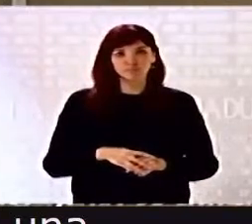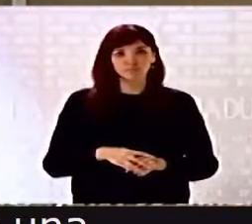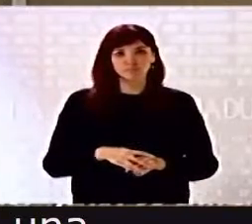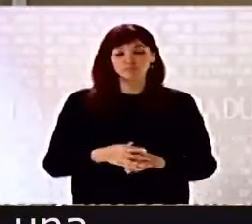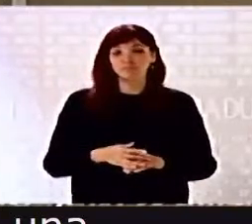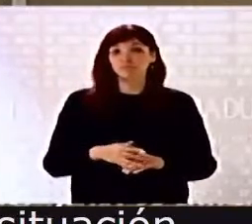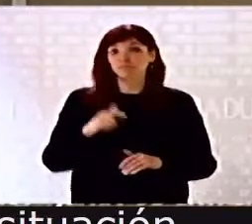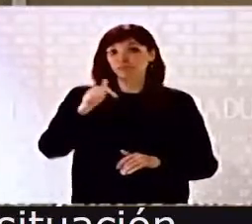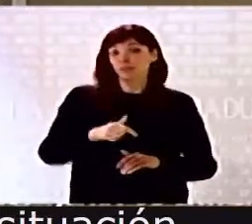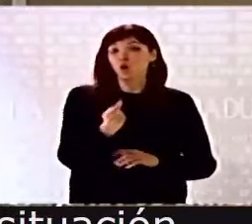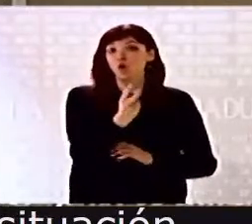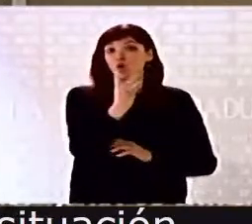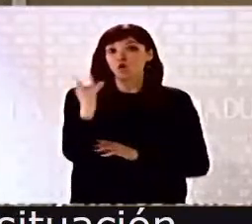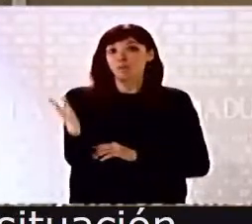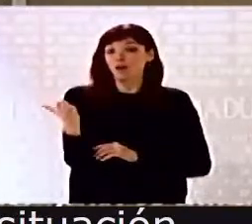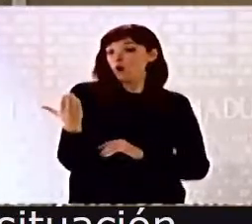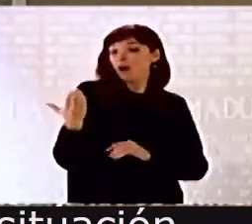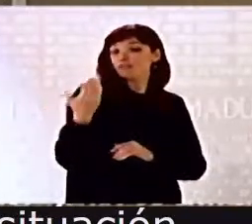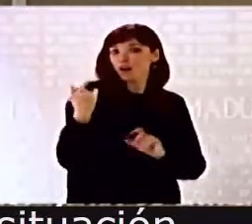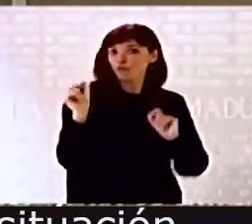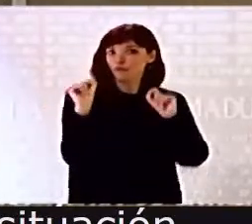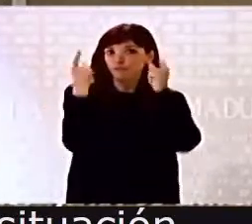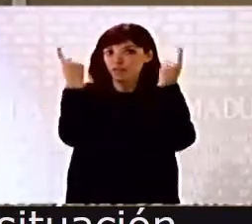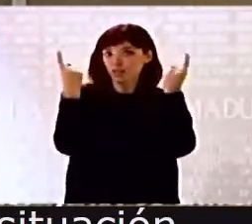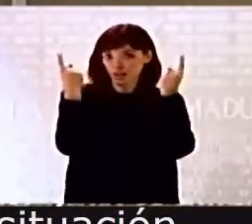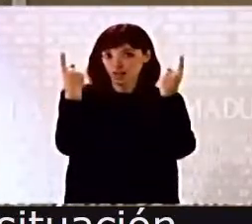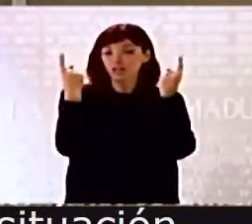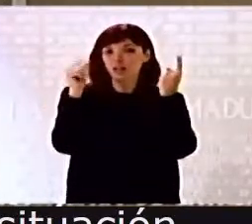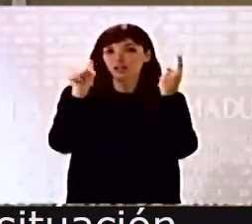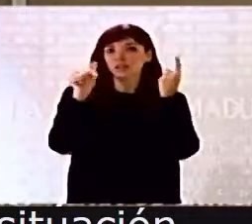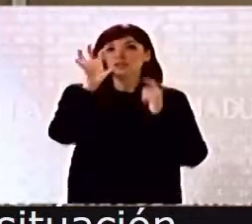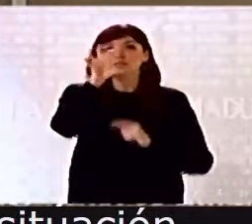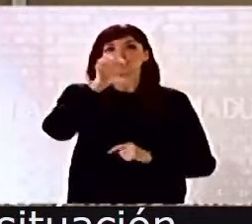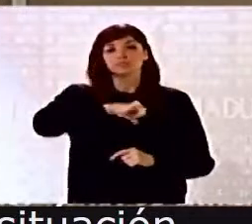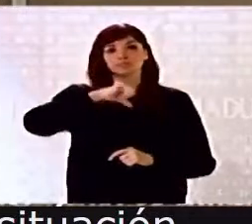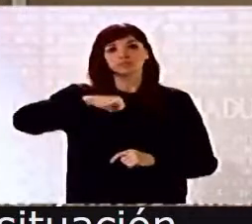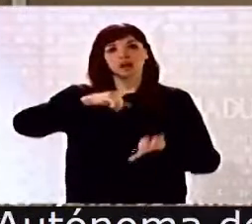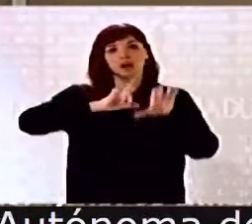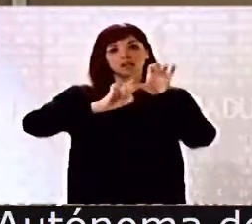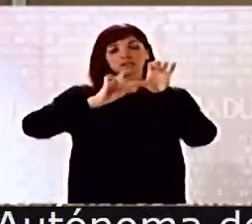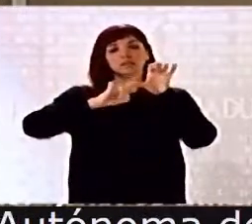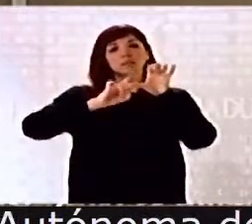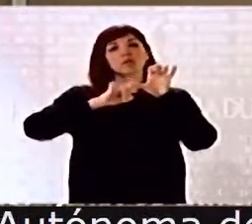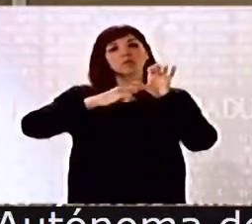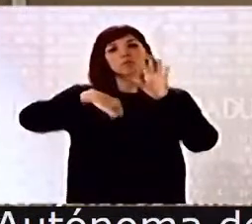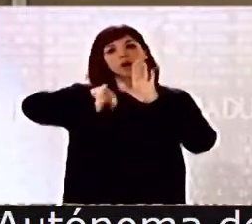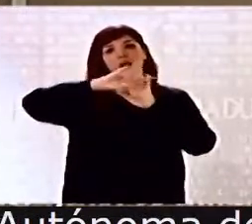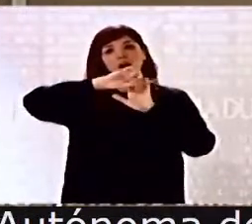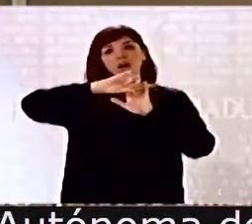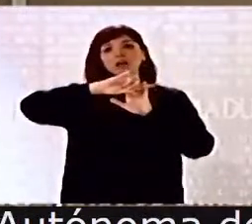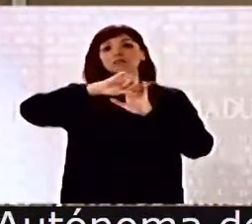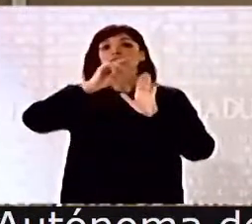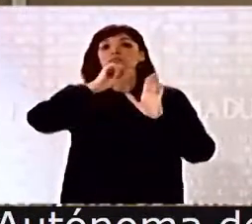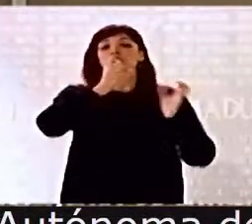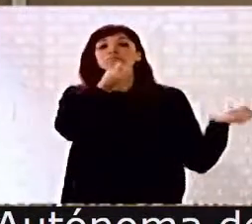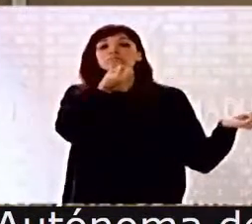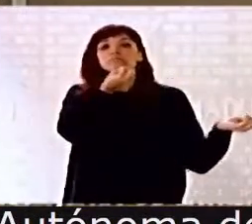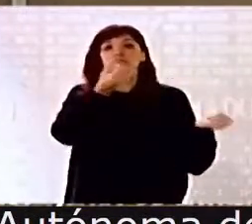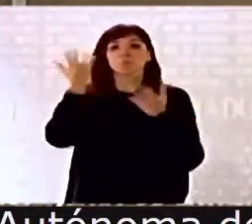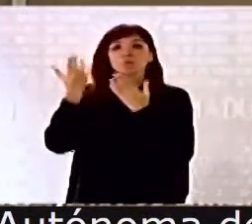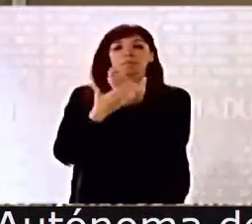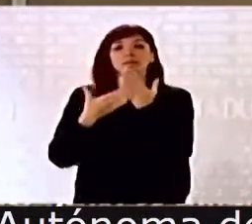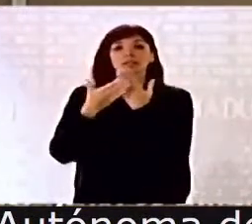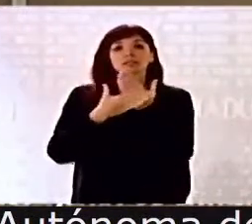Los datos consolidados en el día de ayer en la Comunidad Autónoma de Extremadura y que fueron dados a conocer por el